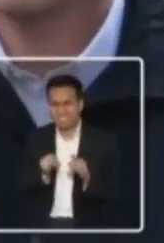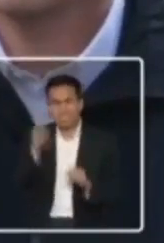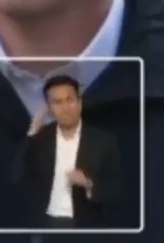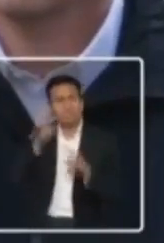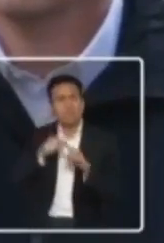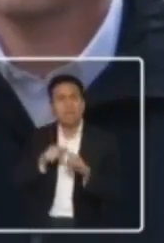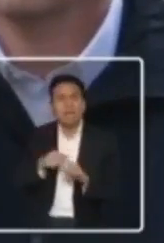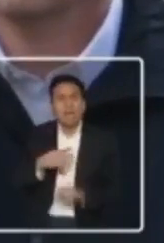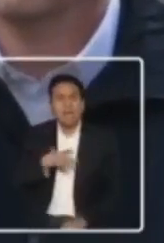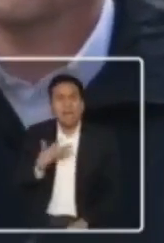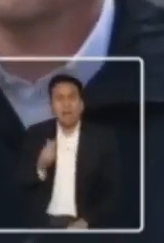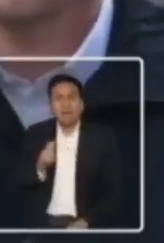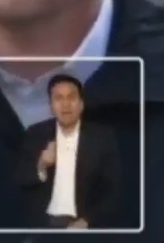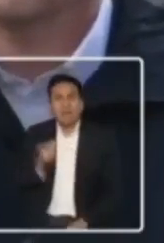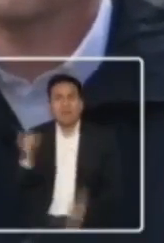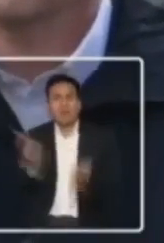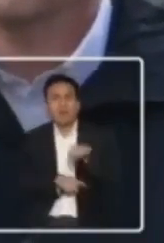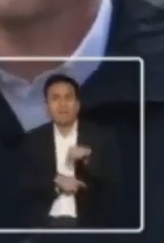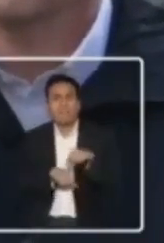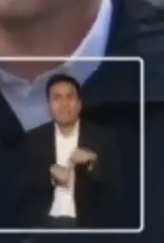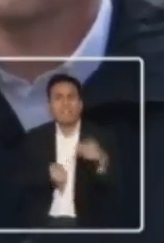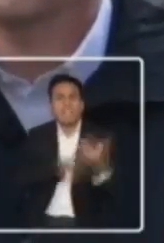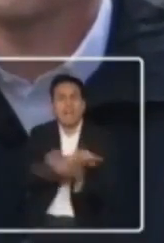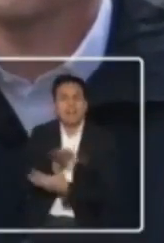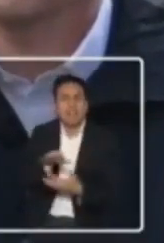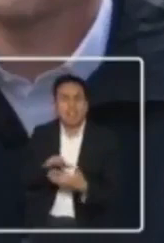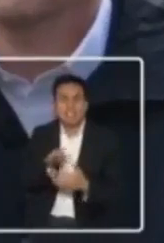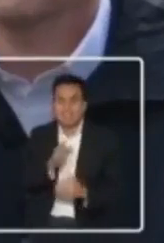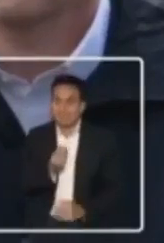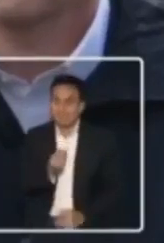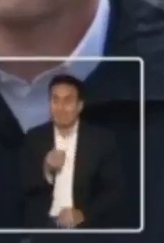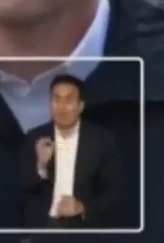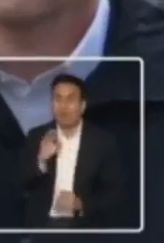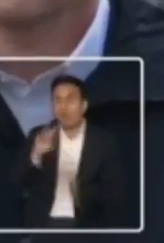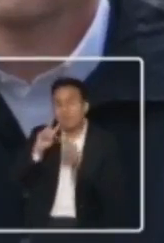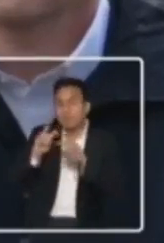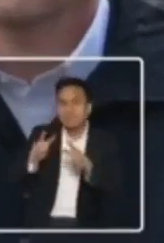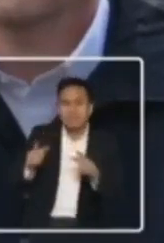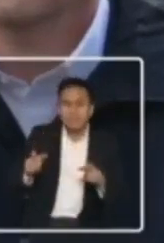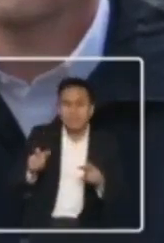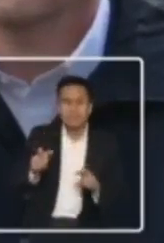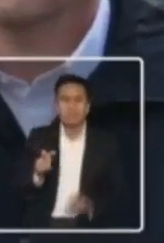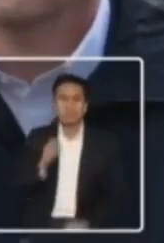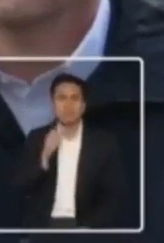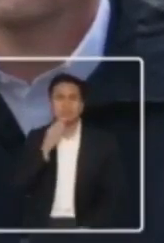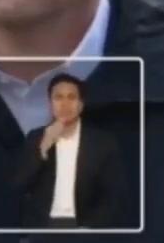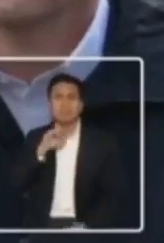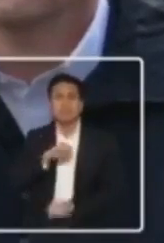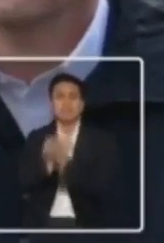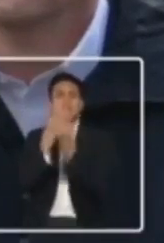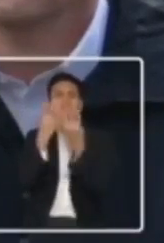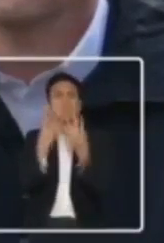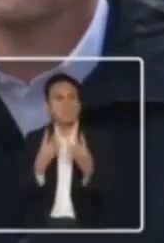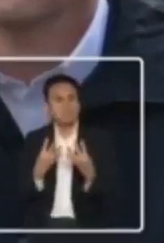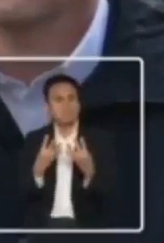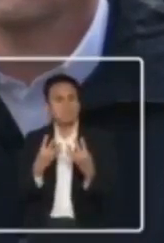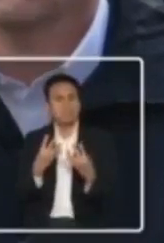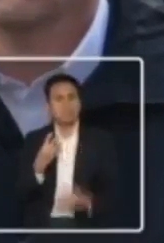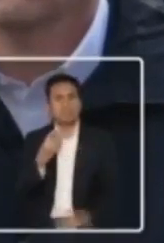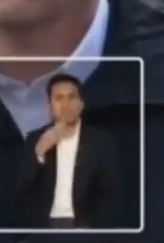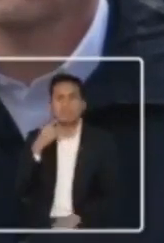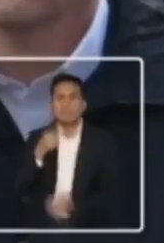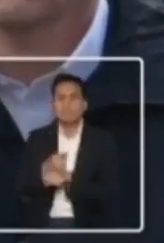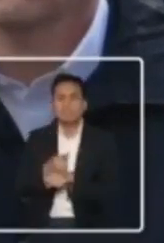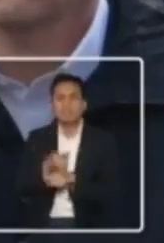busca asustar a quienes combaten la violencia, a quienes la investigan, a quienes meten presos, a quienes